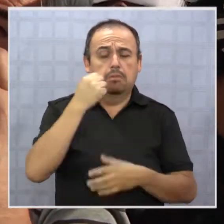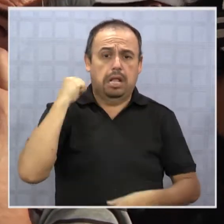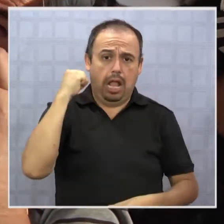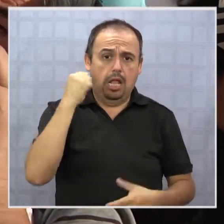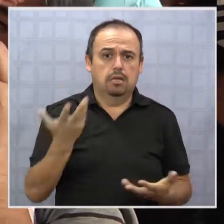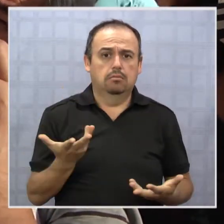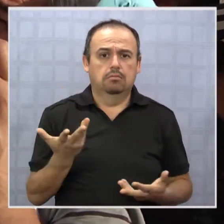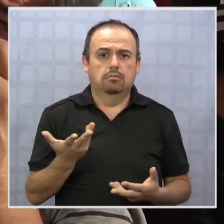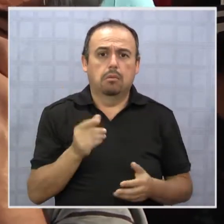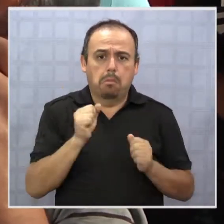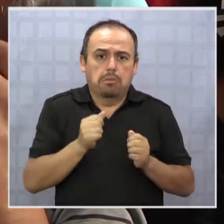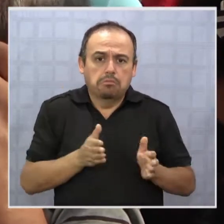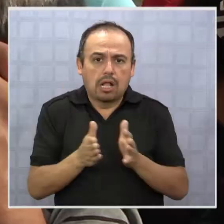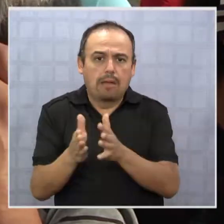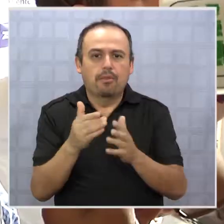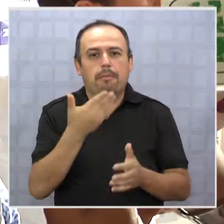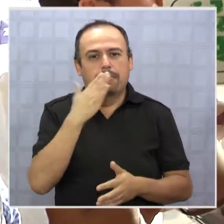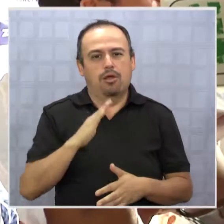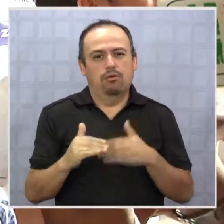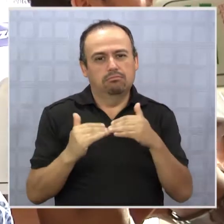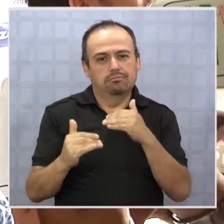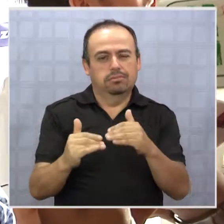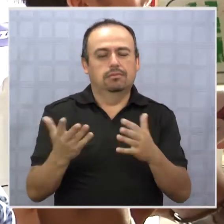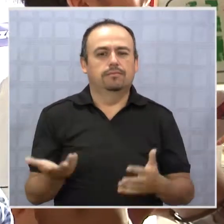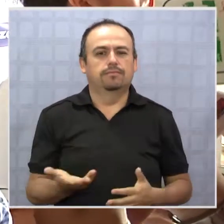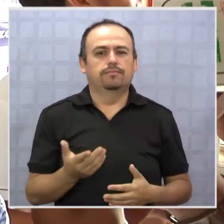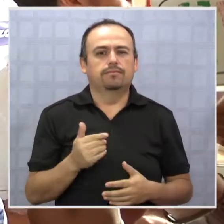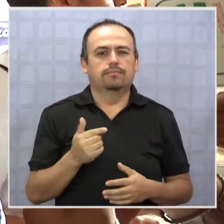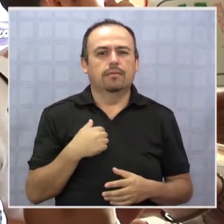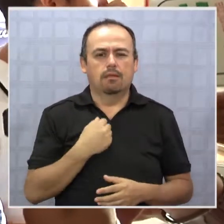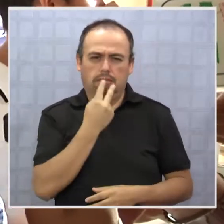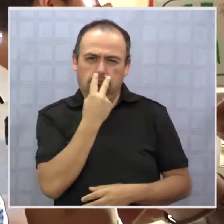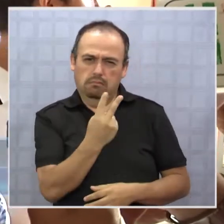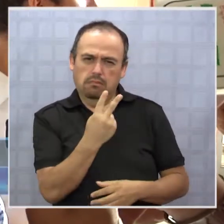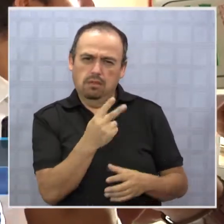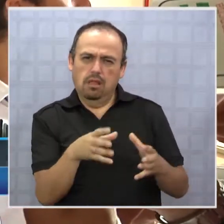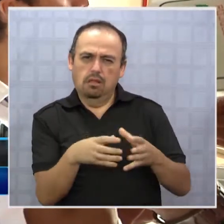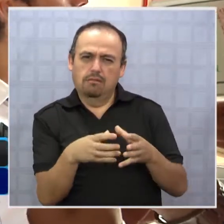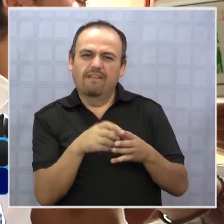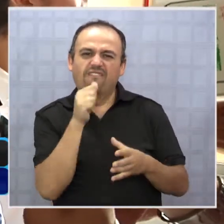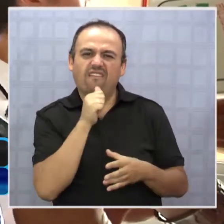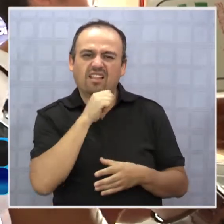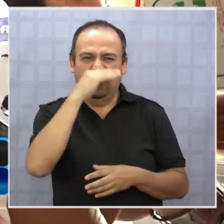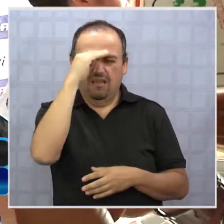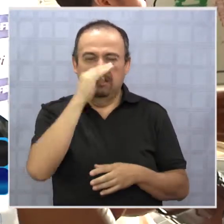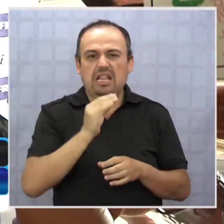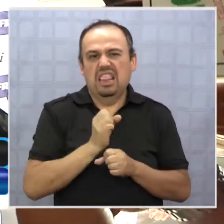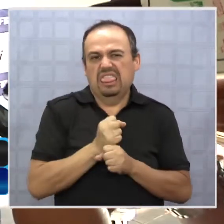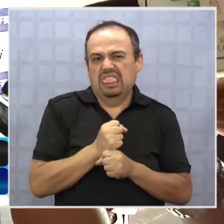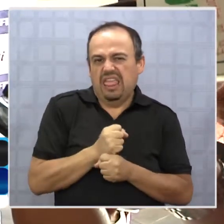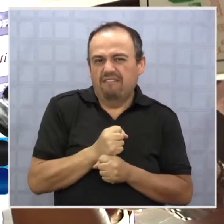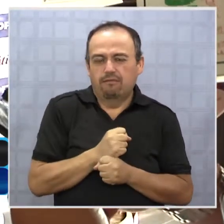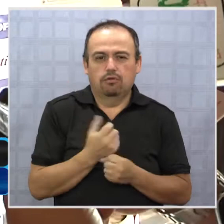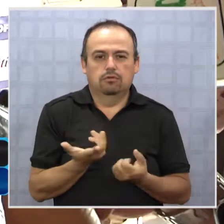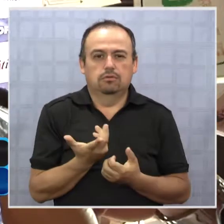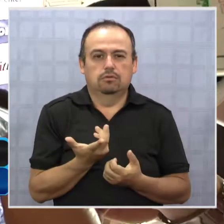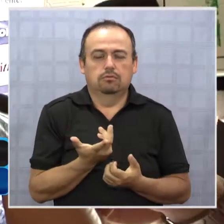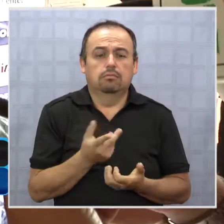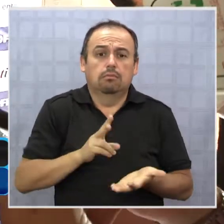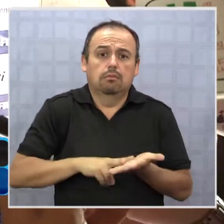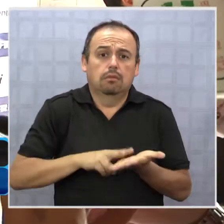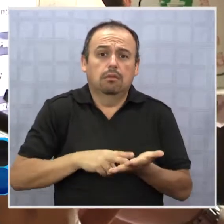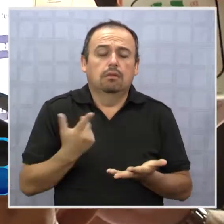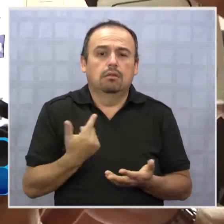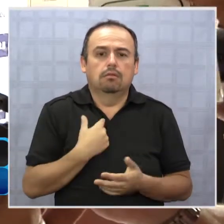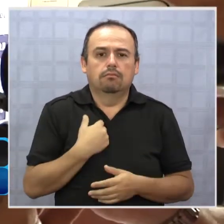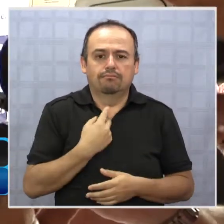seguramente que encontraremos el camino. Se nota un equipo falto de confianza, ser un equipo nervioso y eso